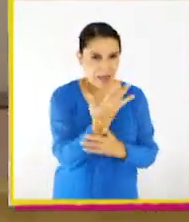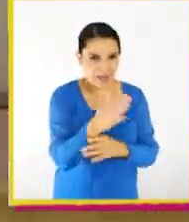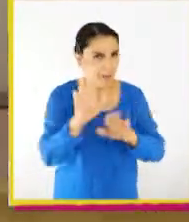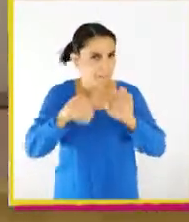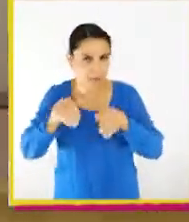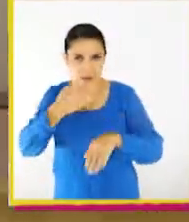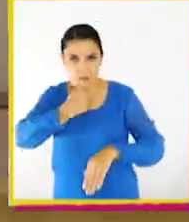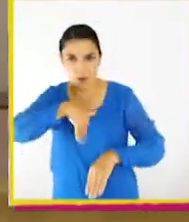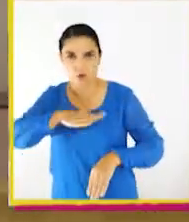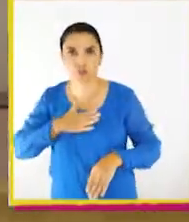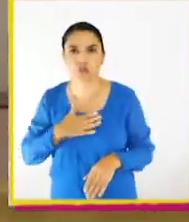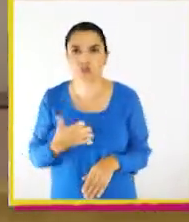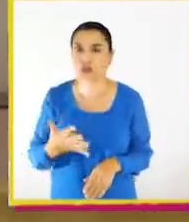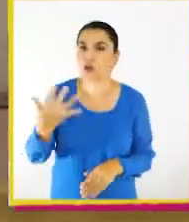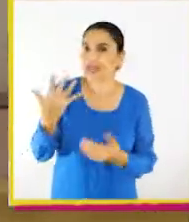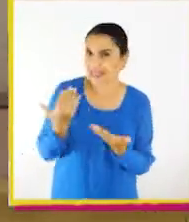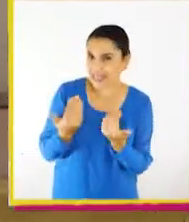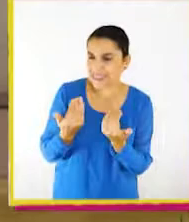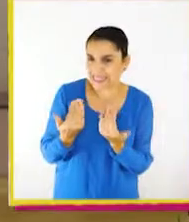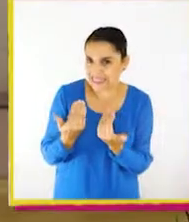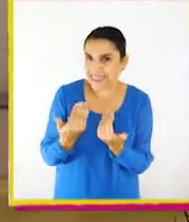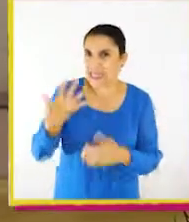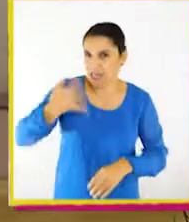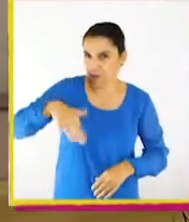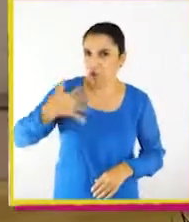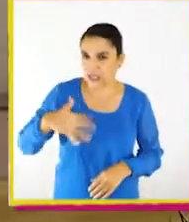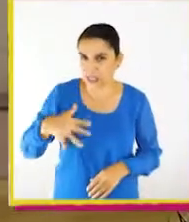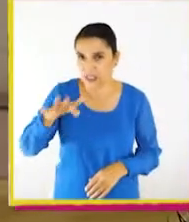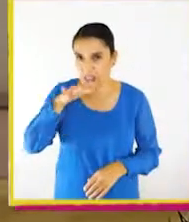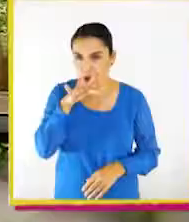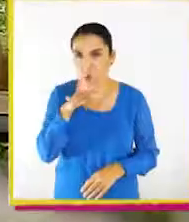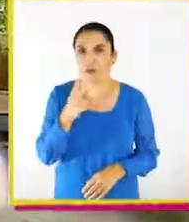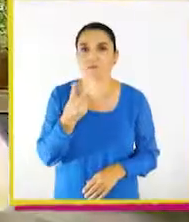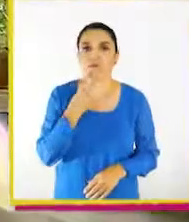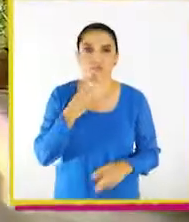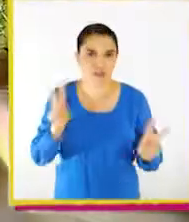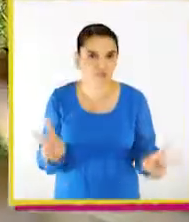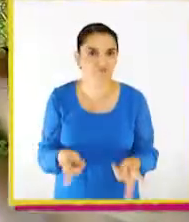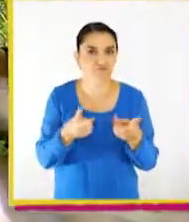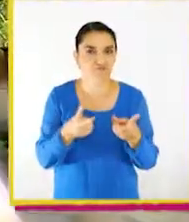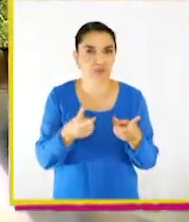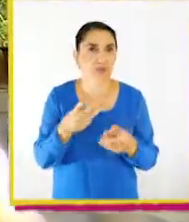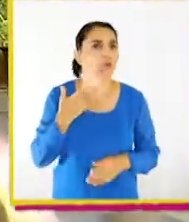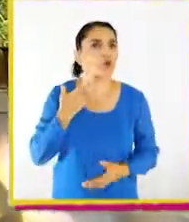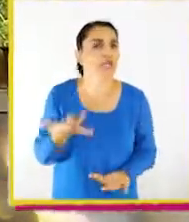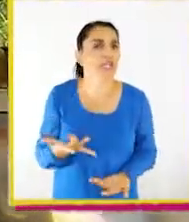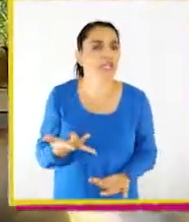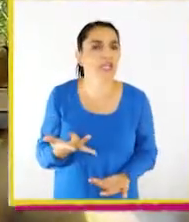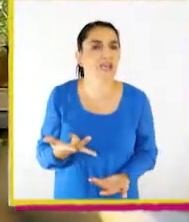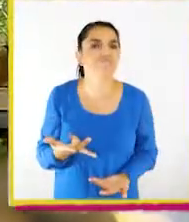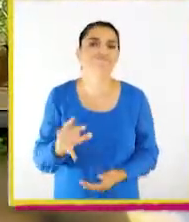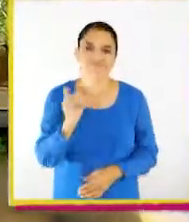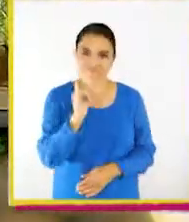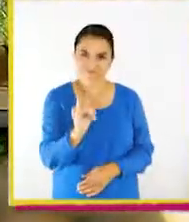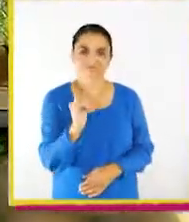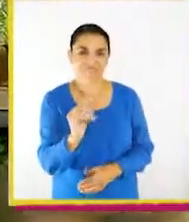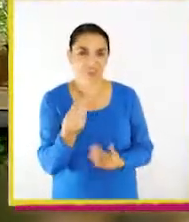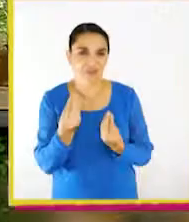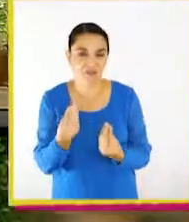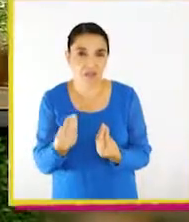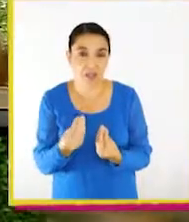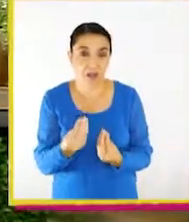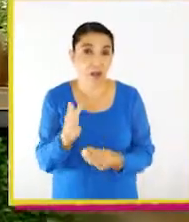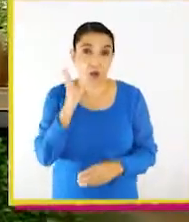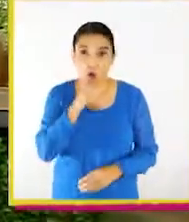que nosotros, necesitan de este vital elemento para vivir. ¿Y saben por qué? ¡Muy bien! Porque sin agua